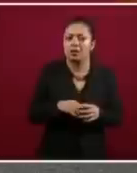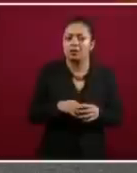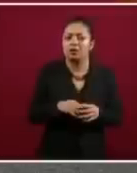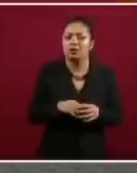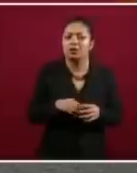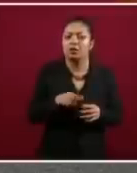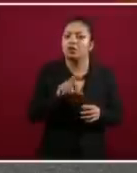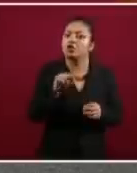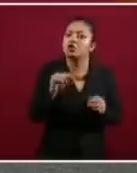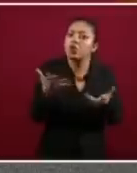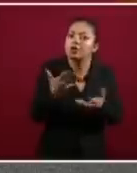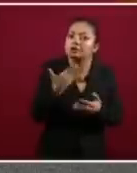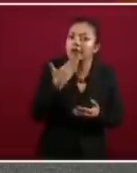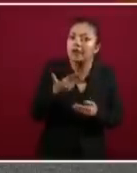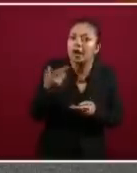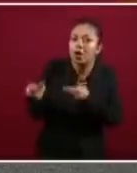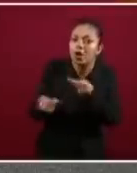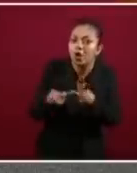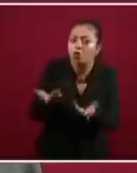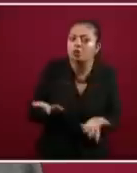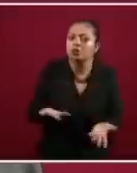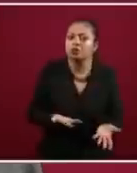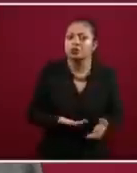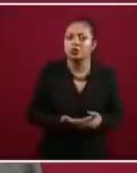no se hizo bien,